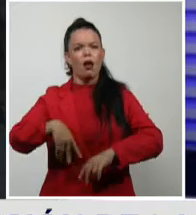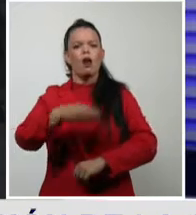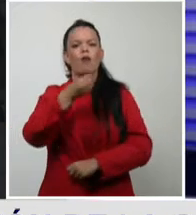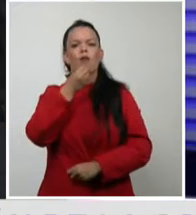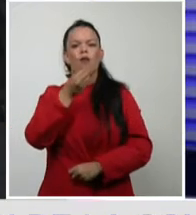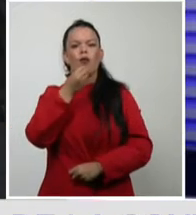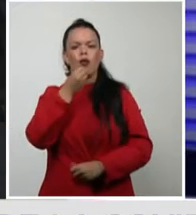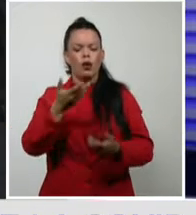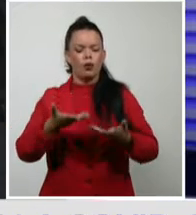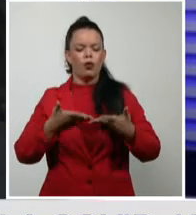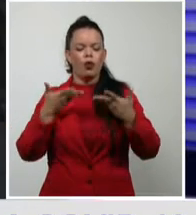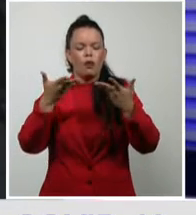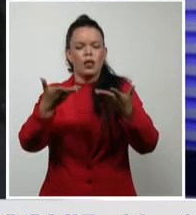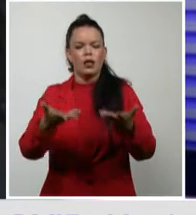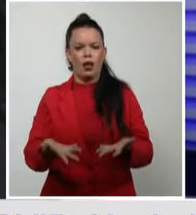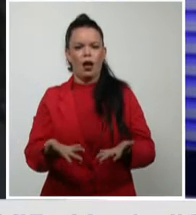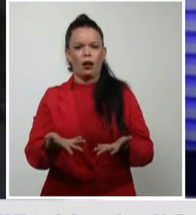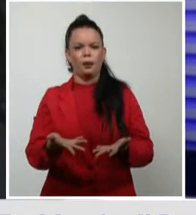propiciar